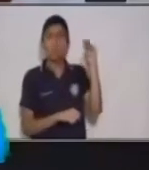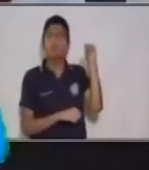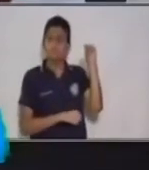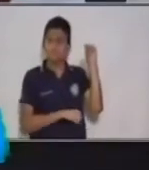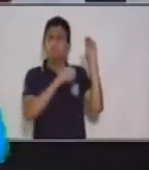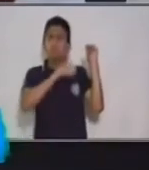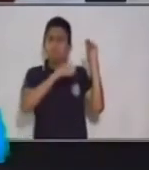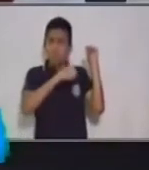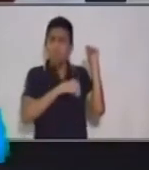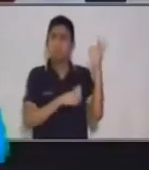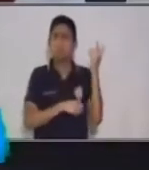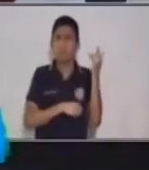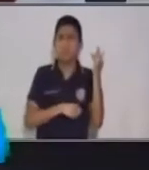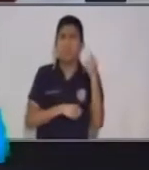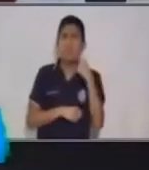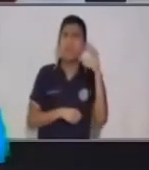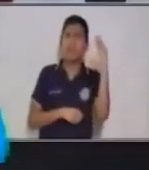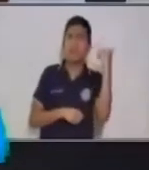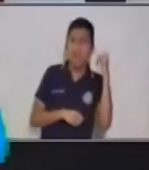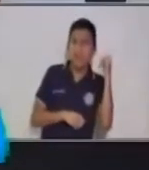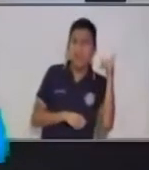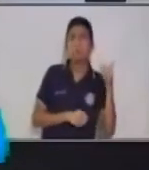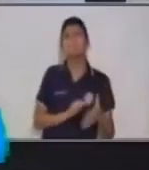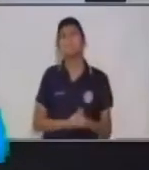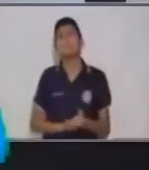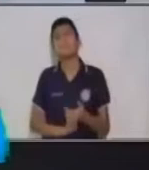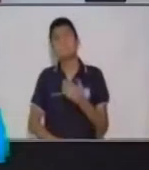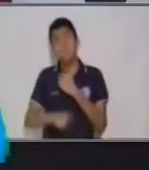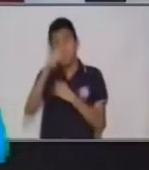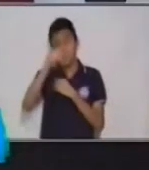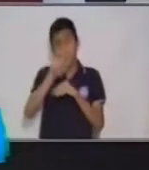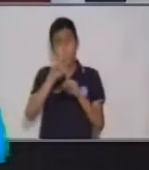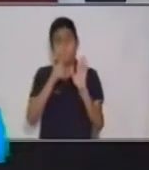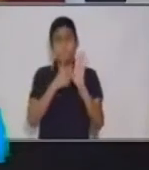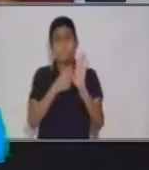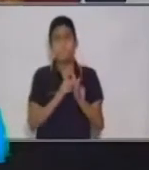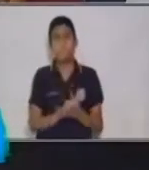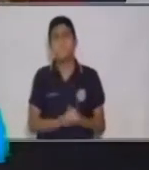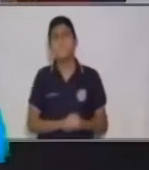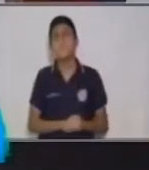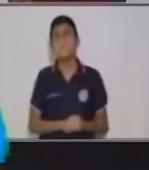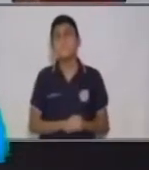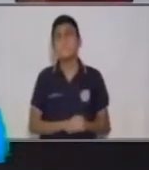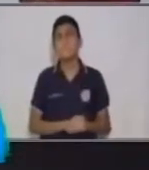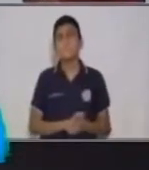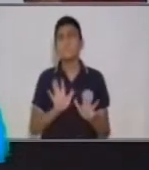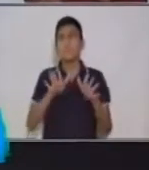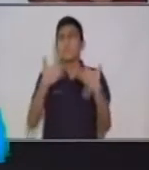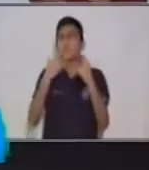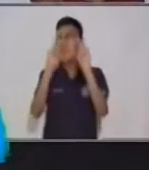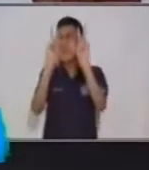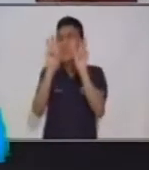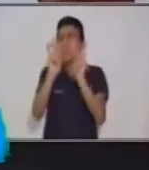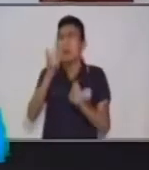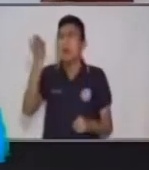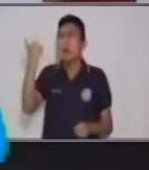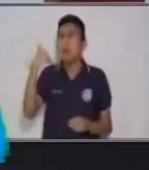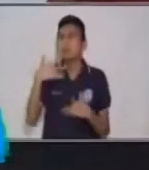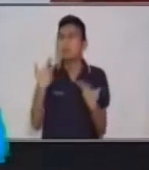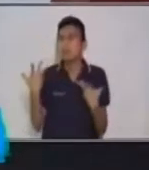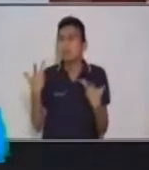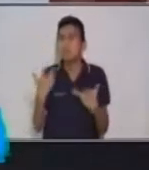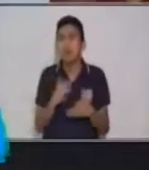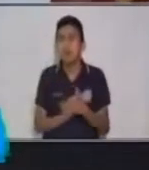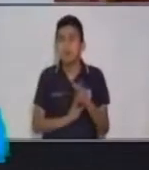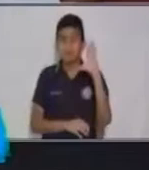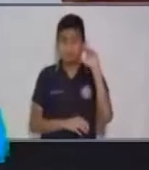parece excelente. Ah, bueno, vámonos entonces. A ver, dime, ¿de qué trataba el tema anterior? Ah, bueno,